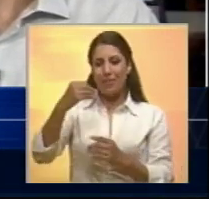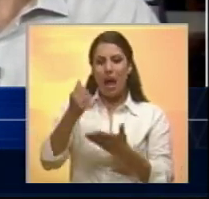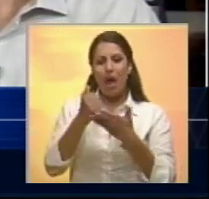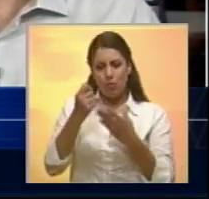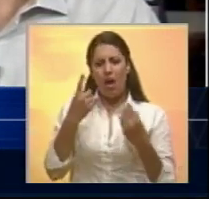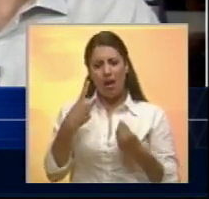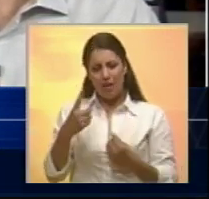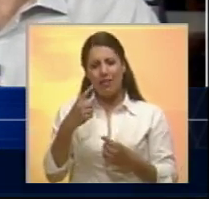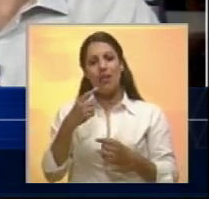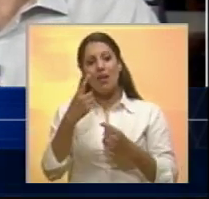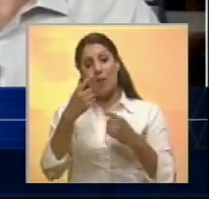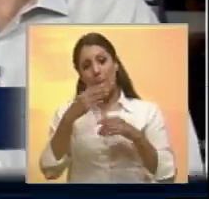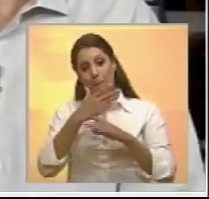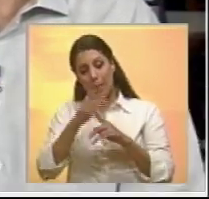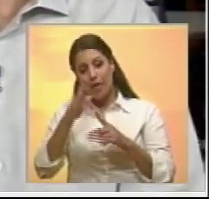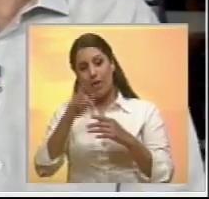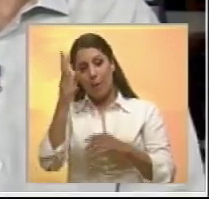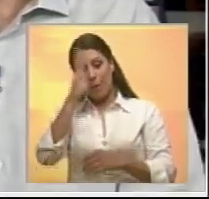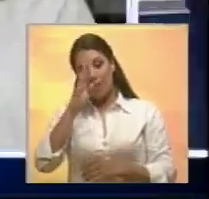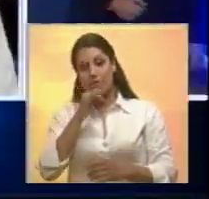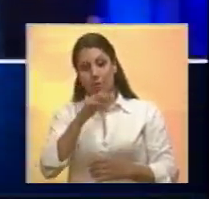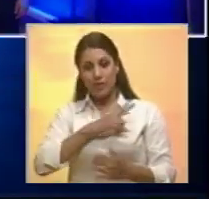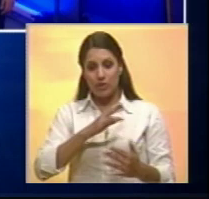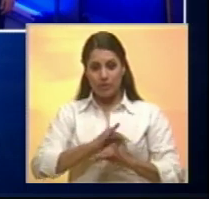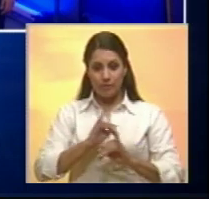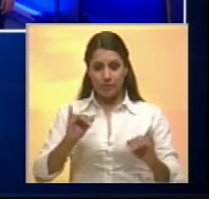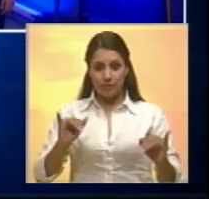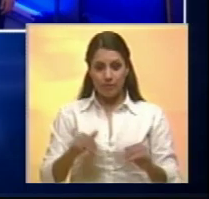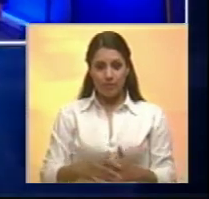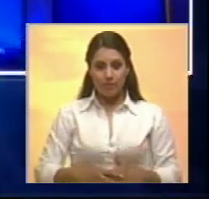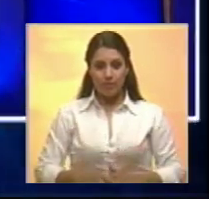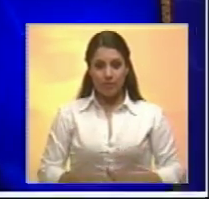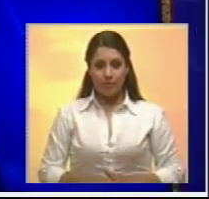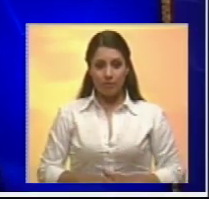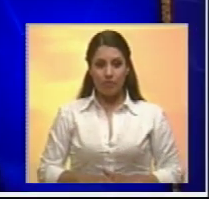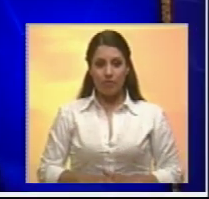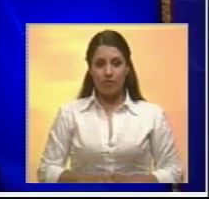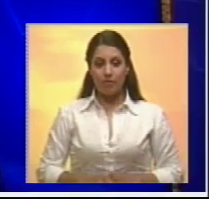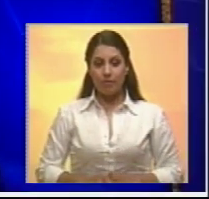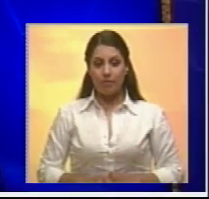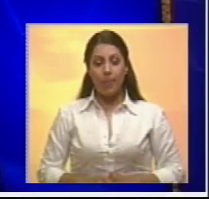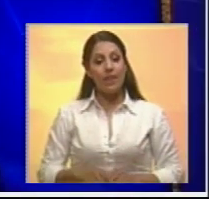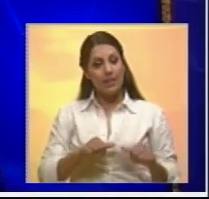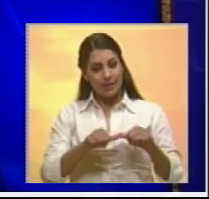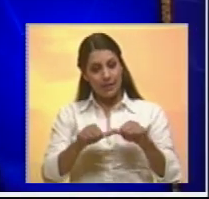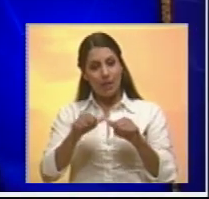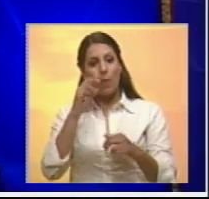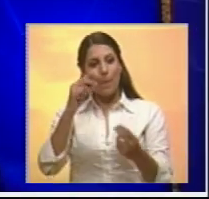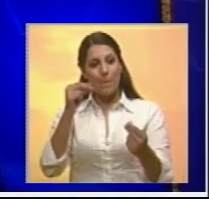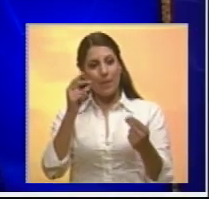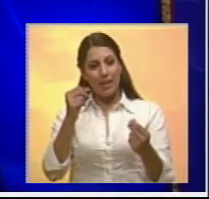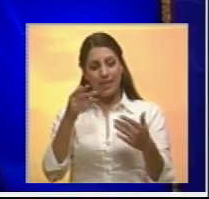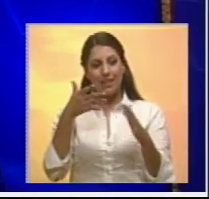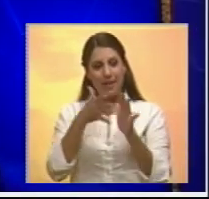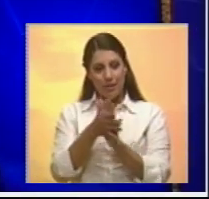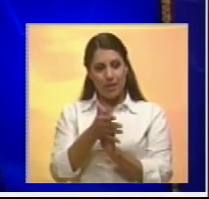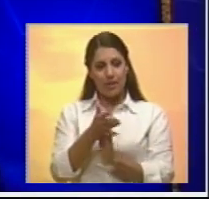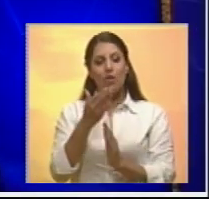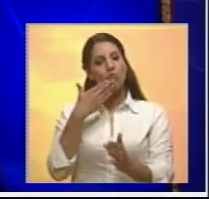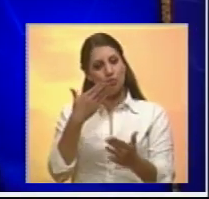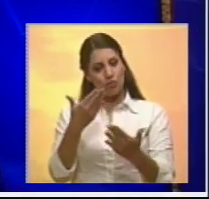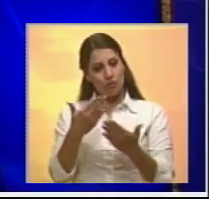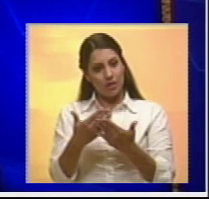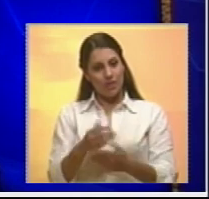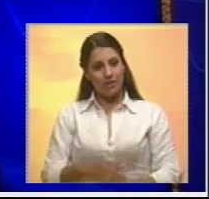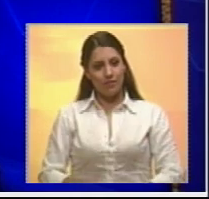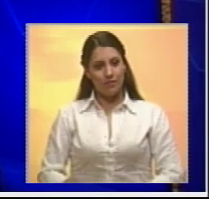ayuda. Desde Brasil, Dan Sister, Noticiero Venevisión. Seguiremos al pendiente del porvenir del chapecoense. Muchísimas